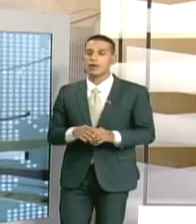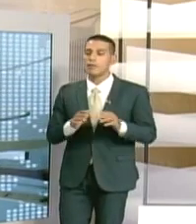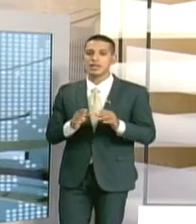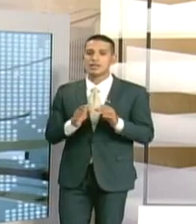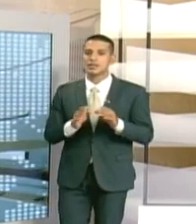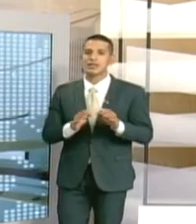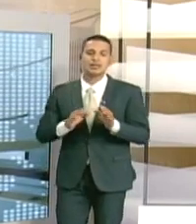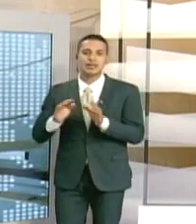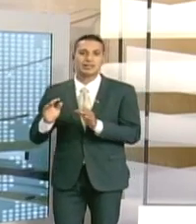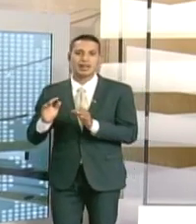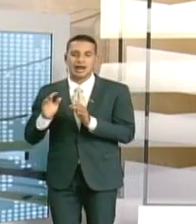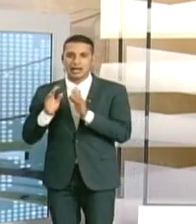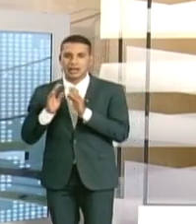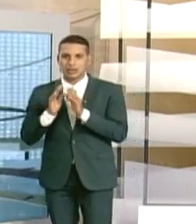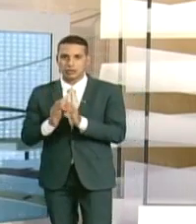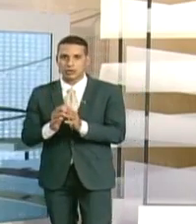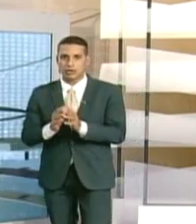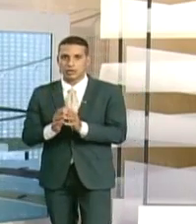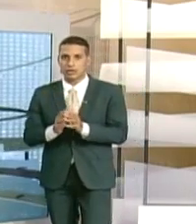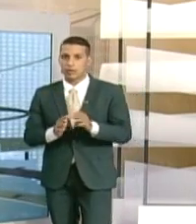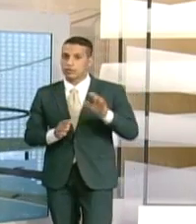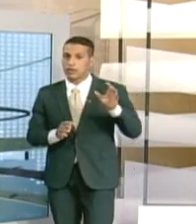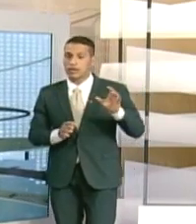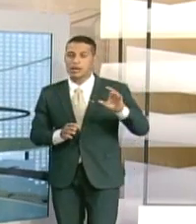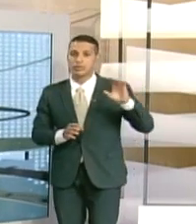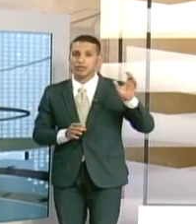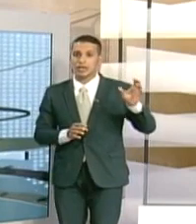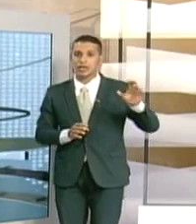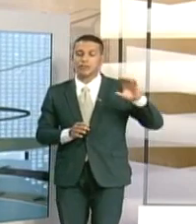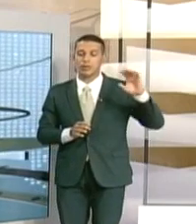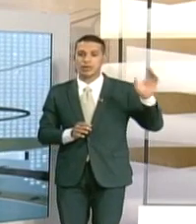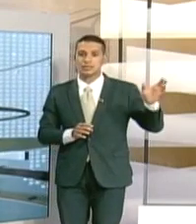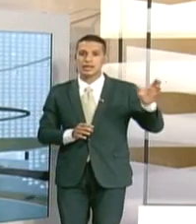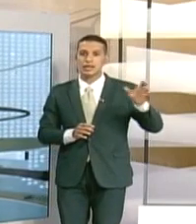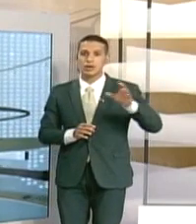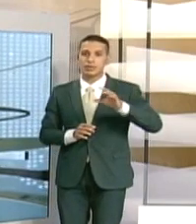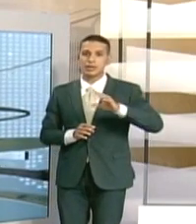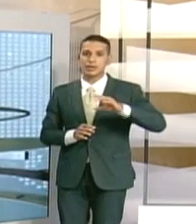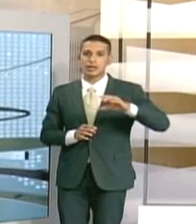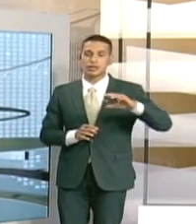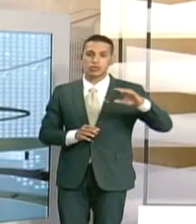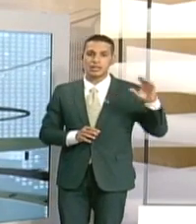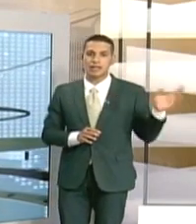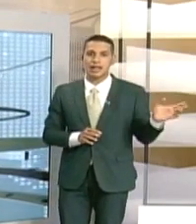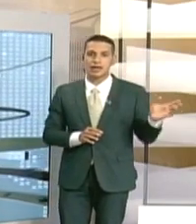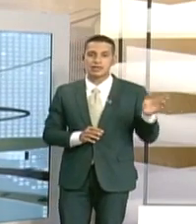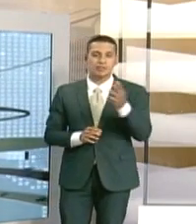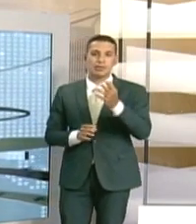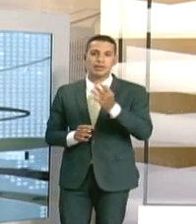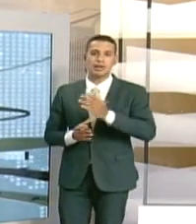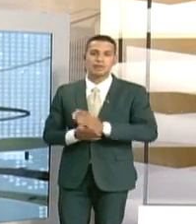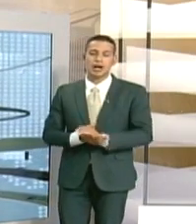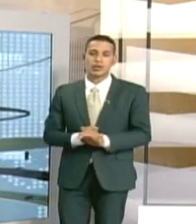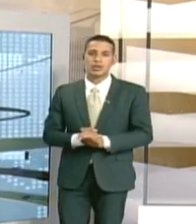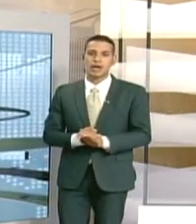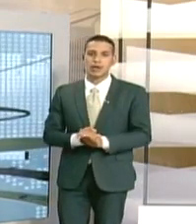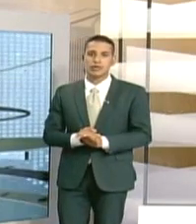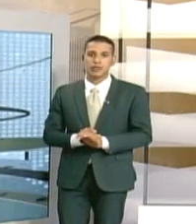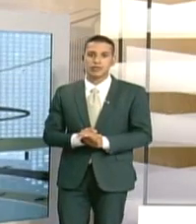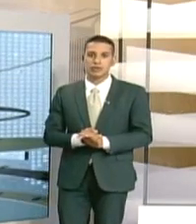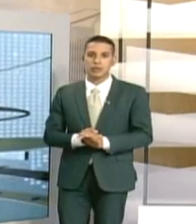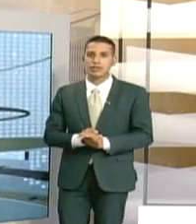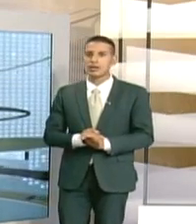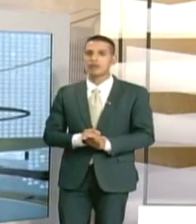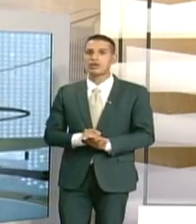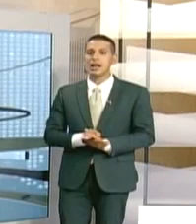una patria completamente distinta a la que recibió, que estaba hundida en la miseria, en la pobreza y completamente desorientada, simplemente arrodillada